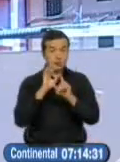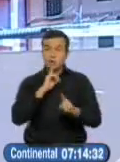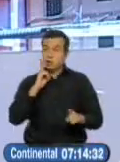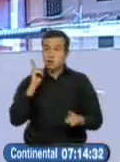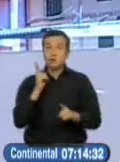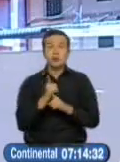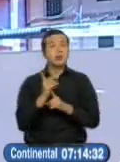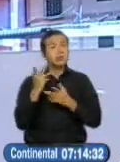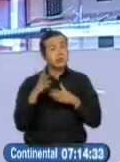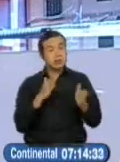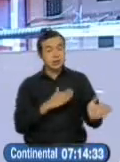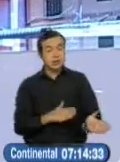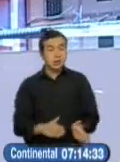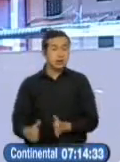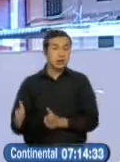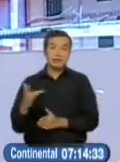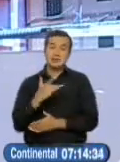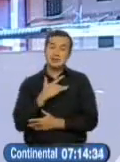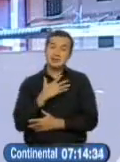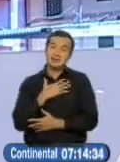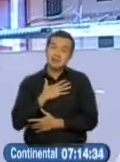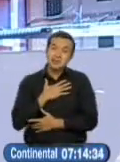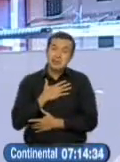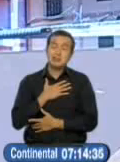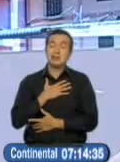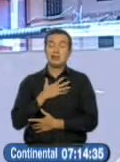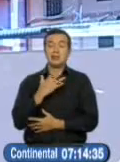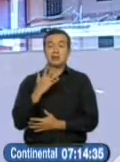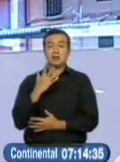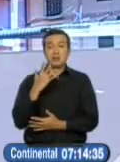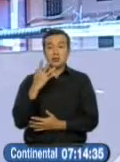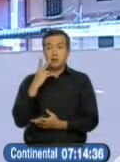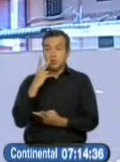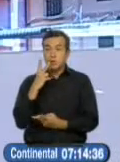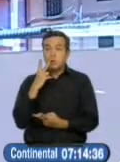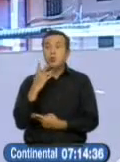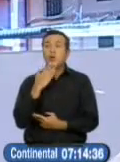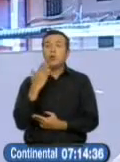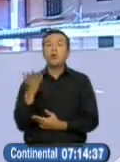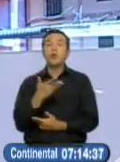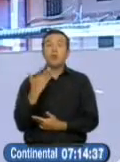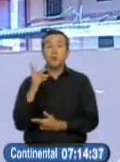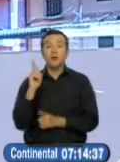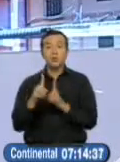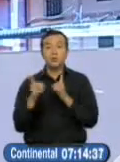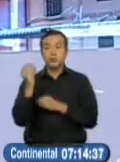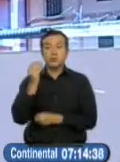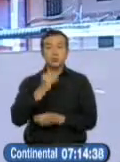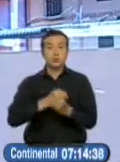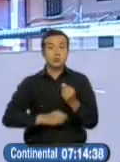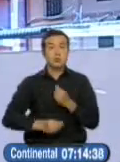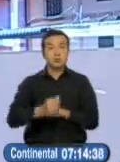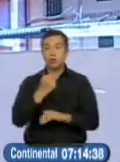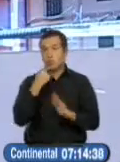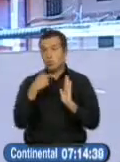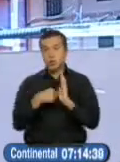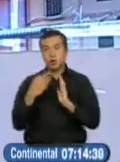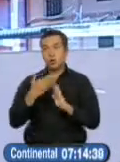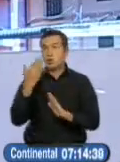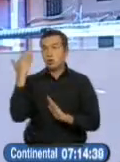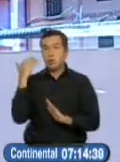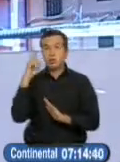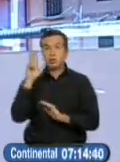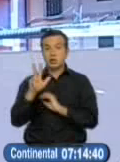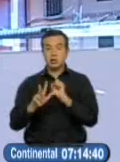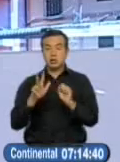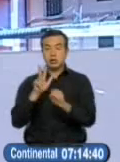ahí tenemos un punto en el cual, lastimosamente, las condiciones nos han obligado a frenar ciertas inversiones. Hasta hace